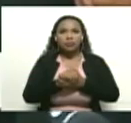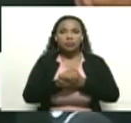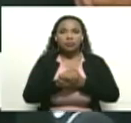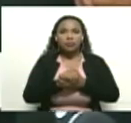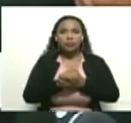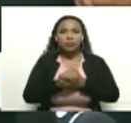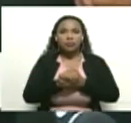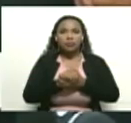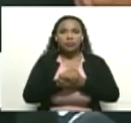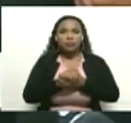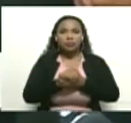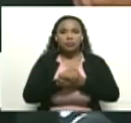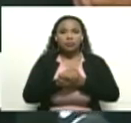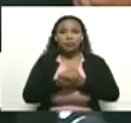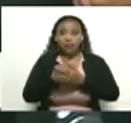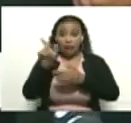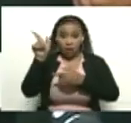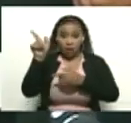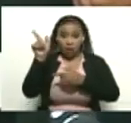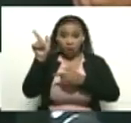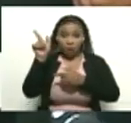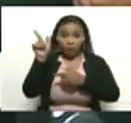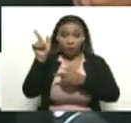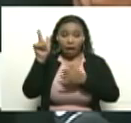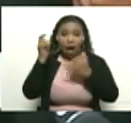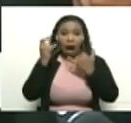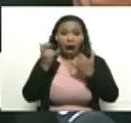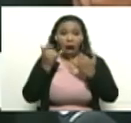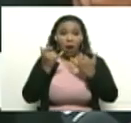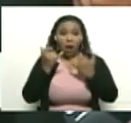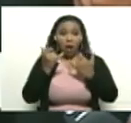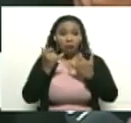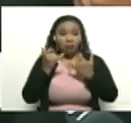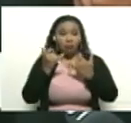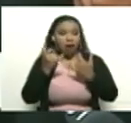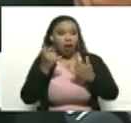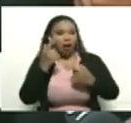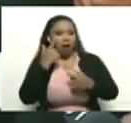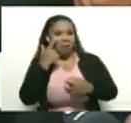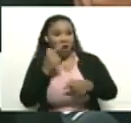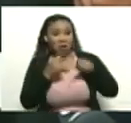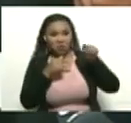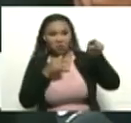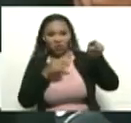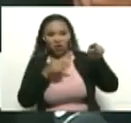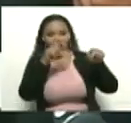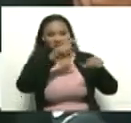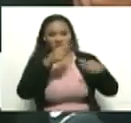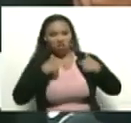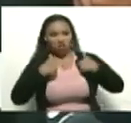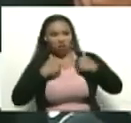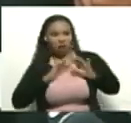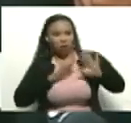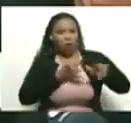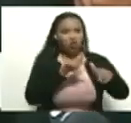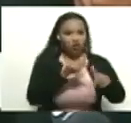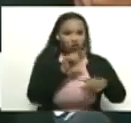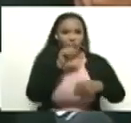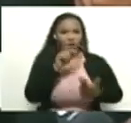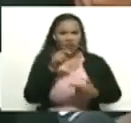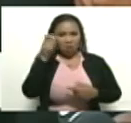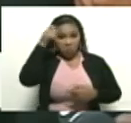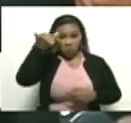Ellos van a venir ahora a decir a la gente, no, tú me necesitas, porque ellos son sobrados, no, nosotros somos brutos. El pueblo es